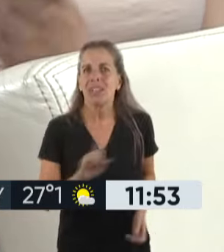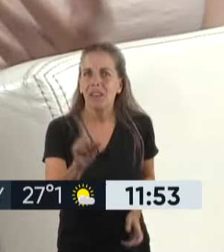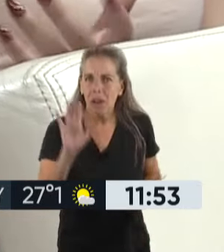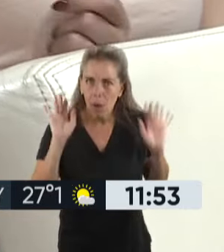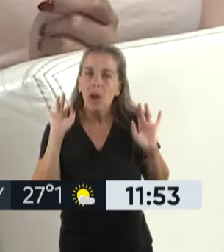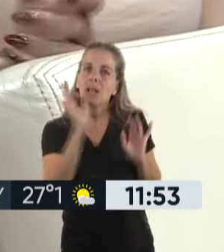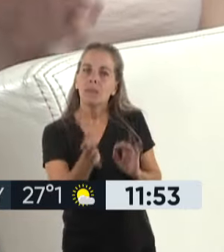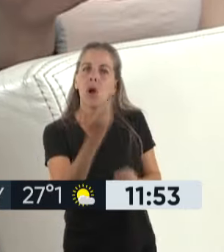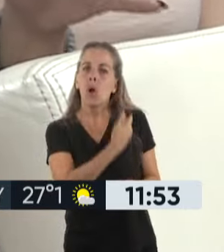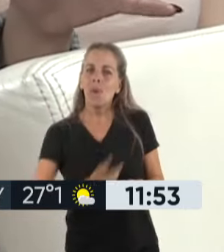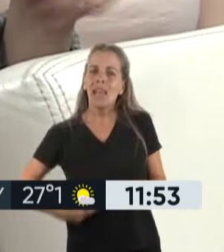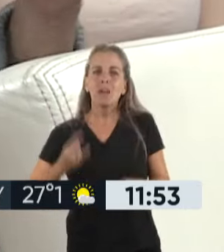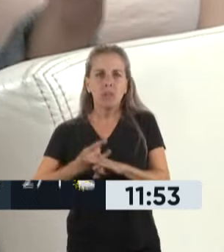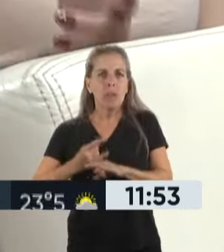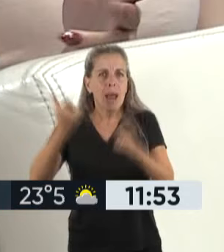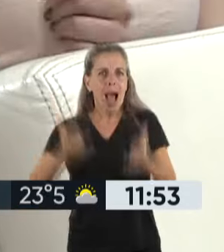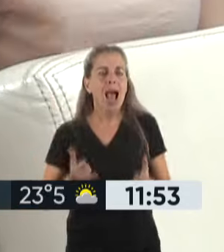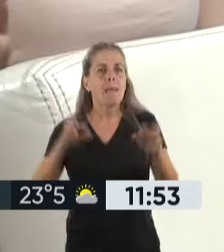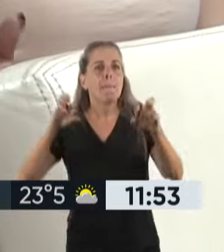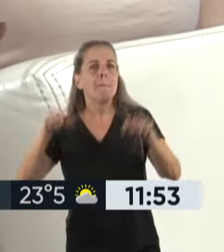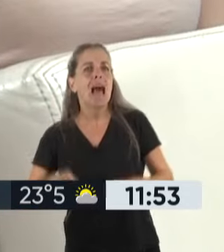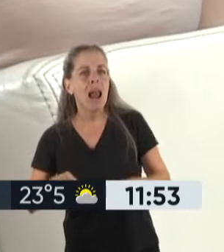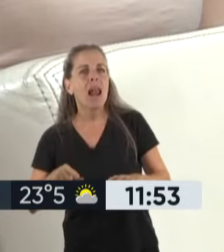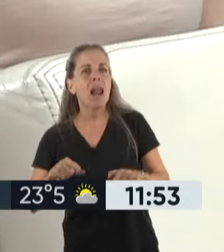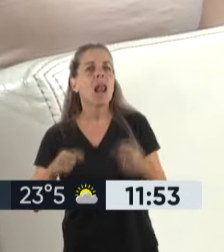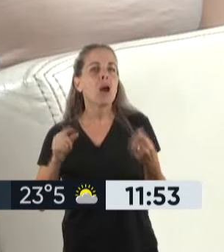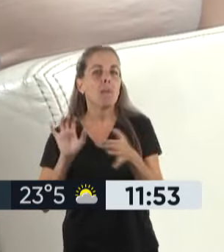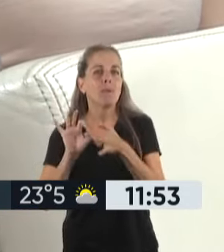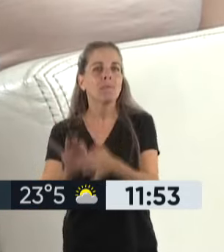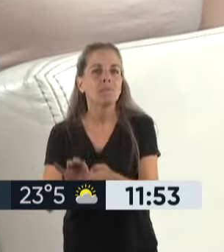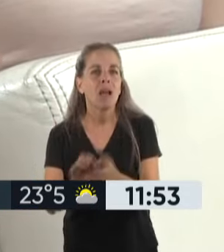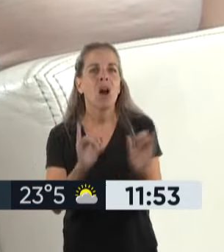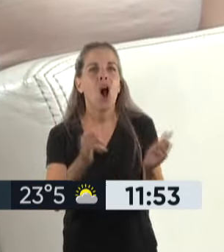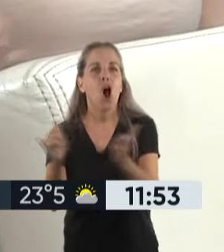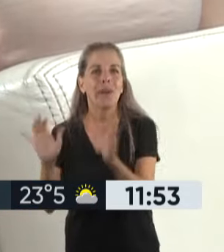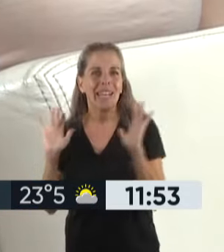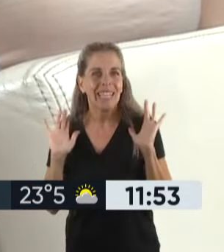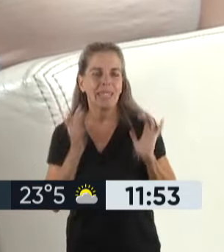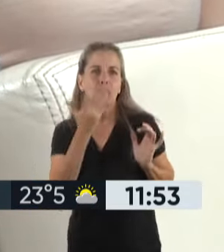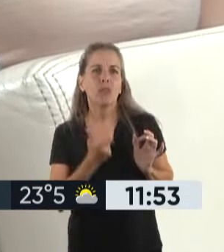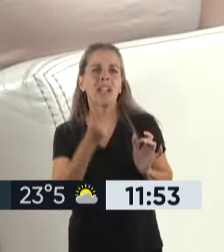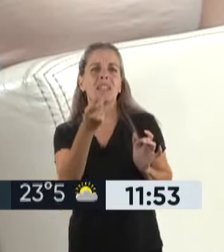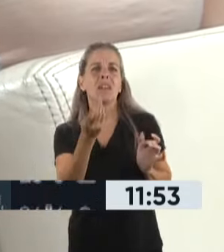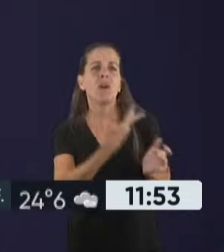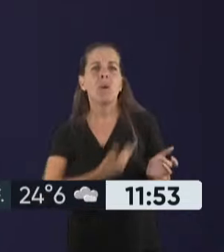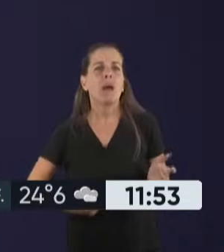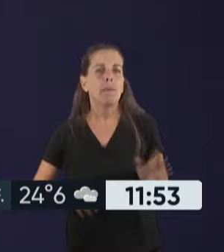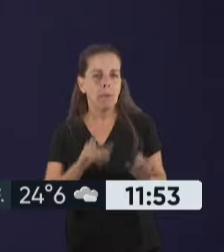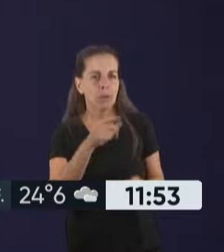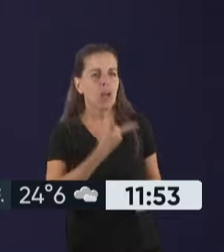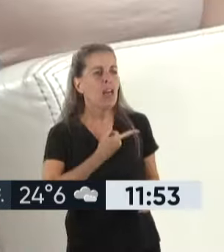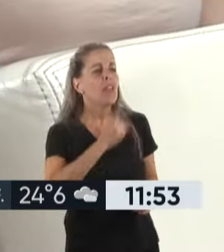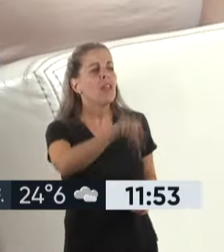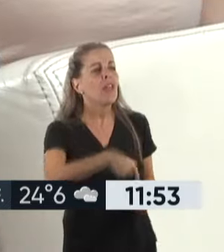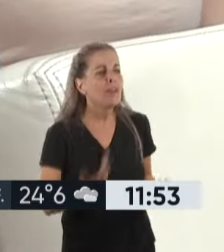tienen tienen planes para acercamiento hacia los jóvenes y a mí me gustaría saber cuáles son los Bueno de dónde de dónde